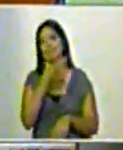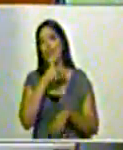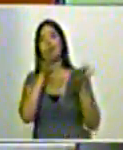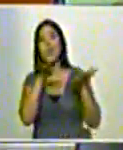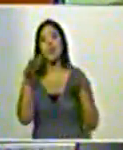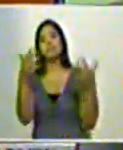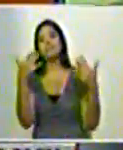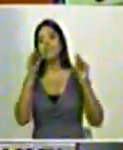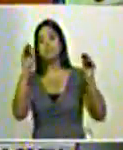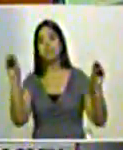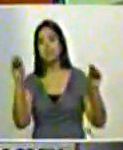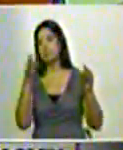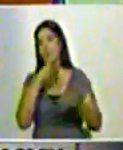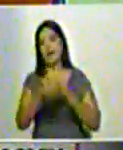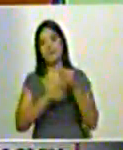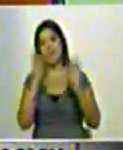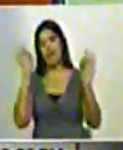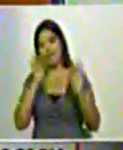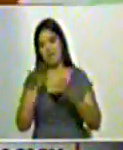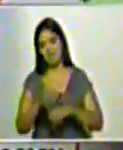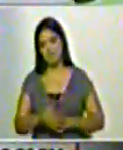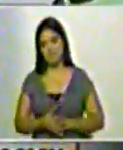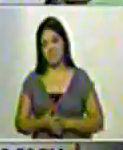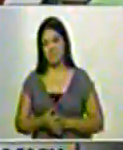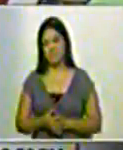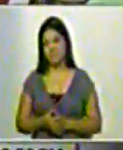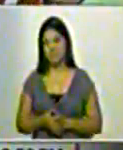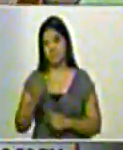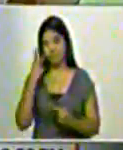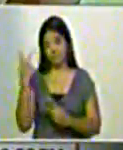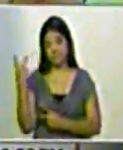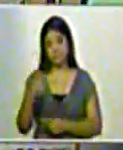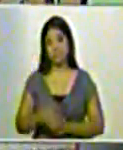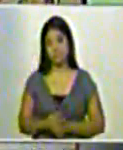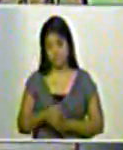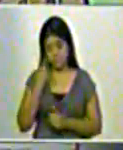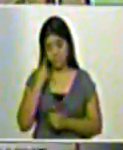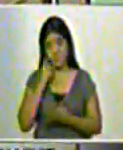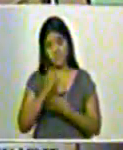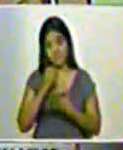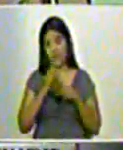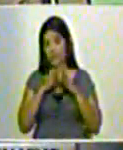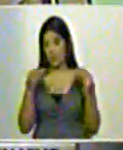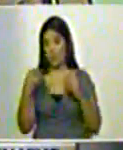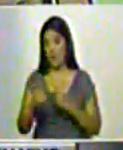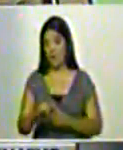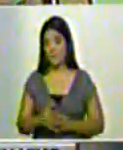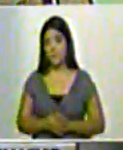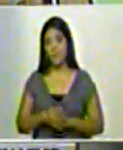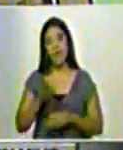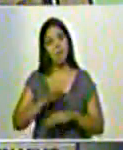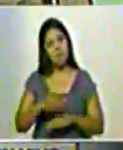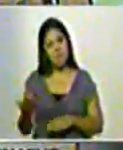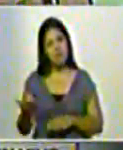convocatoria, no hace absolutamente nada. Y aquí está, miren, para que usted vea que viene de todos los sectores. Porque se